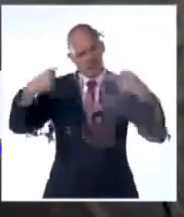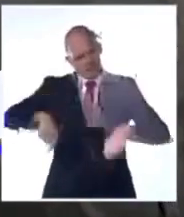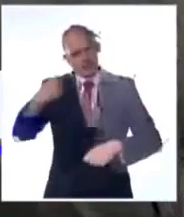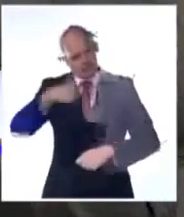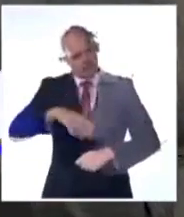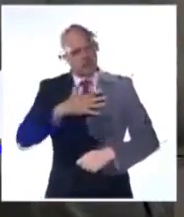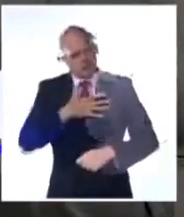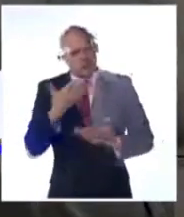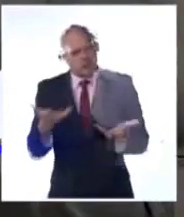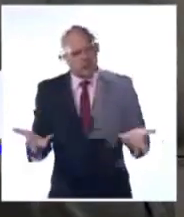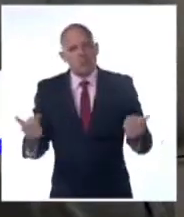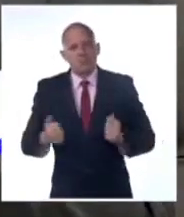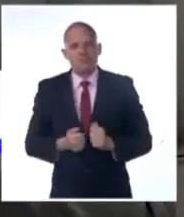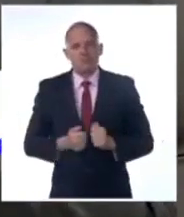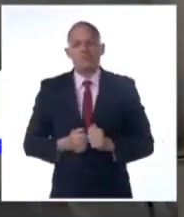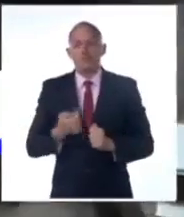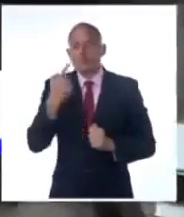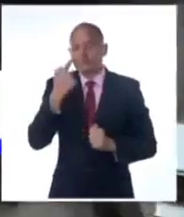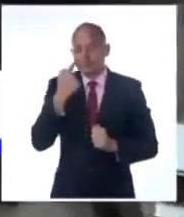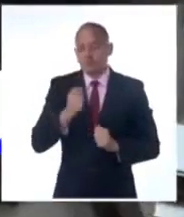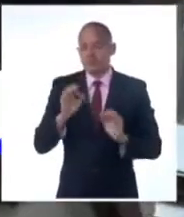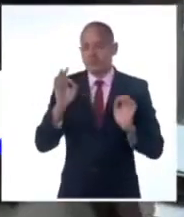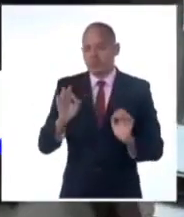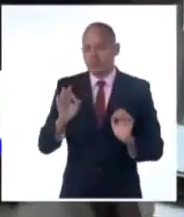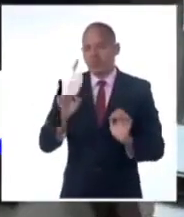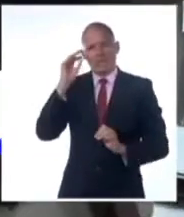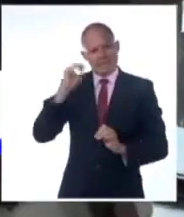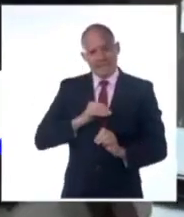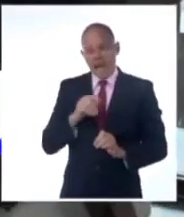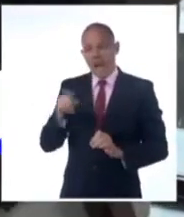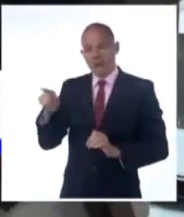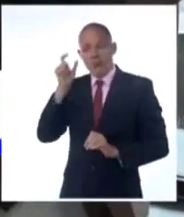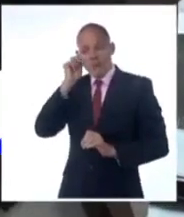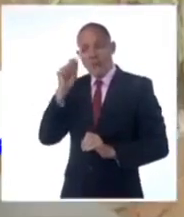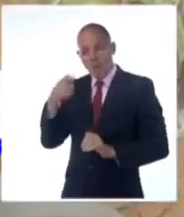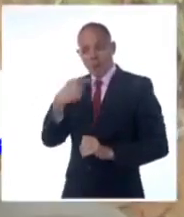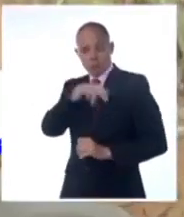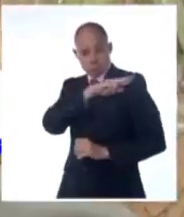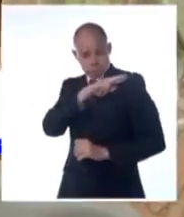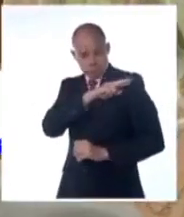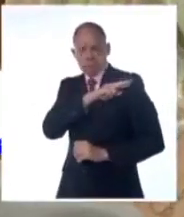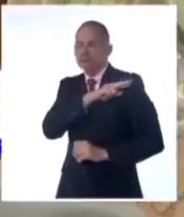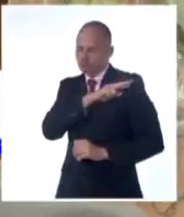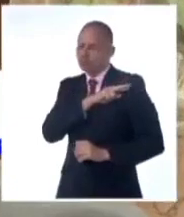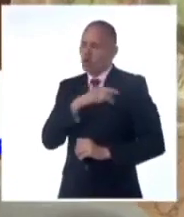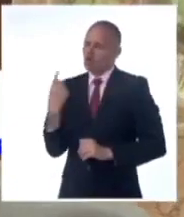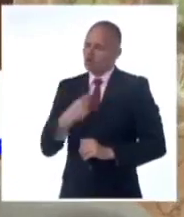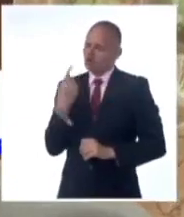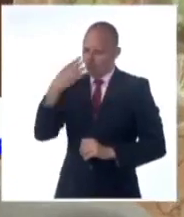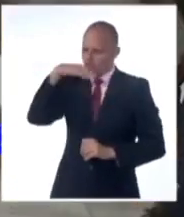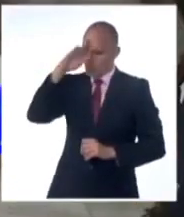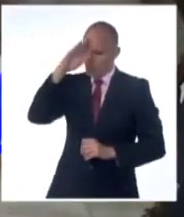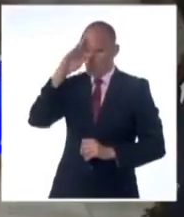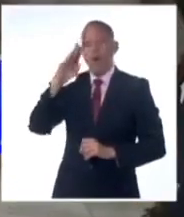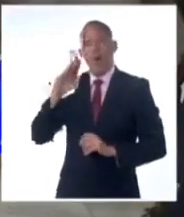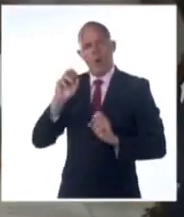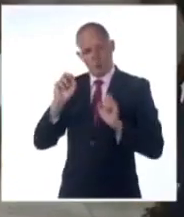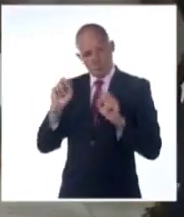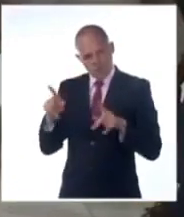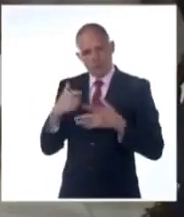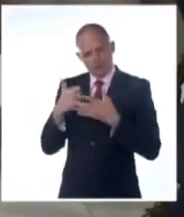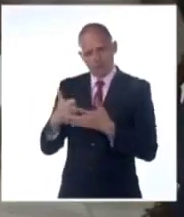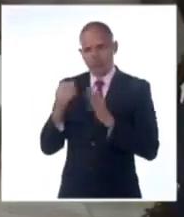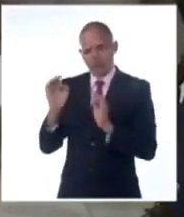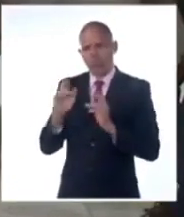que Cuba apoya su mandato. Cuba está comprometida con todos los mecanismos